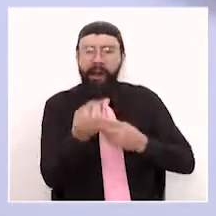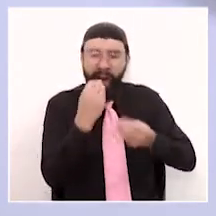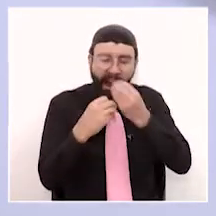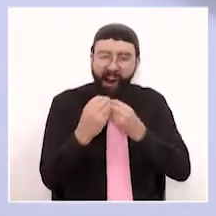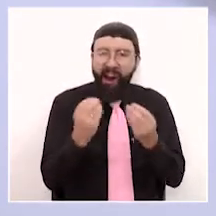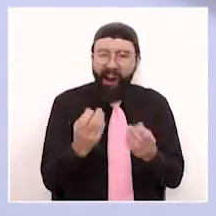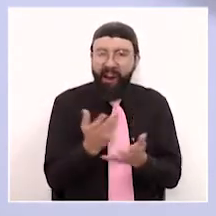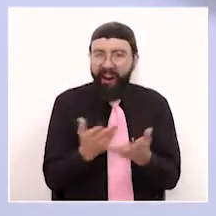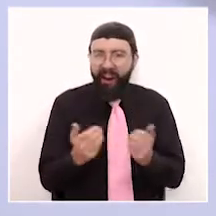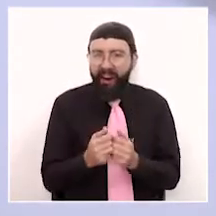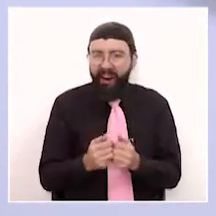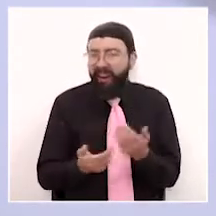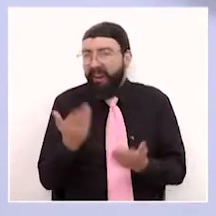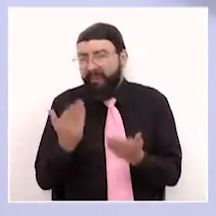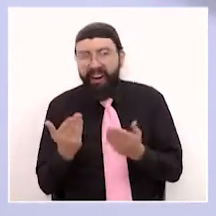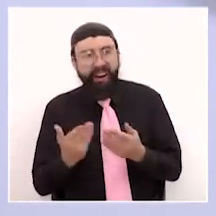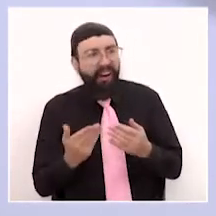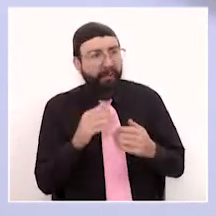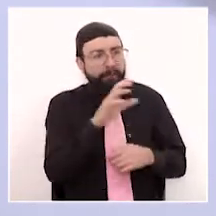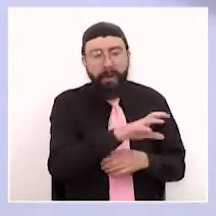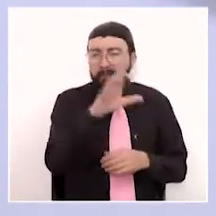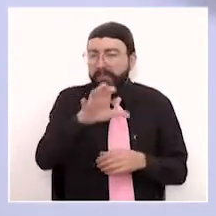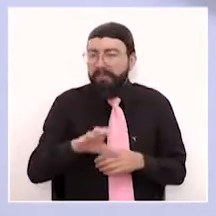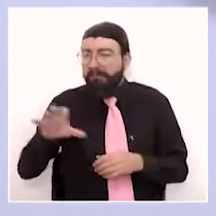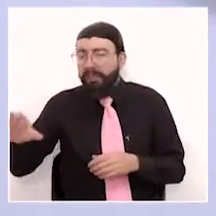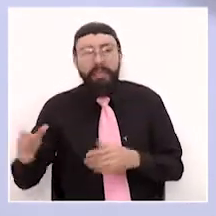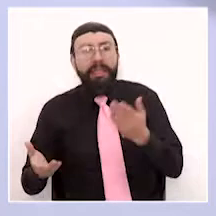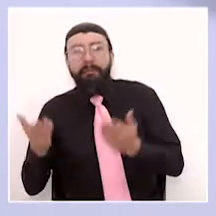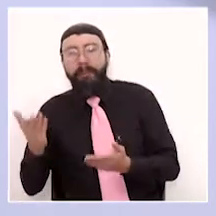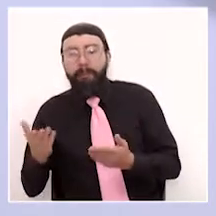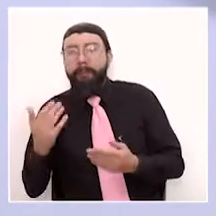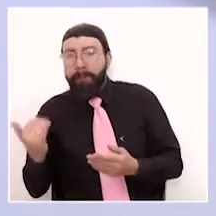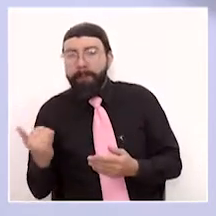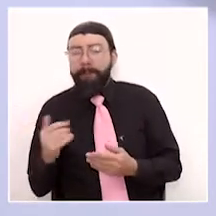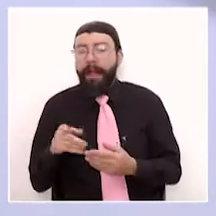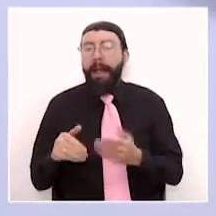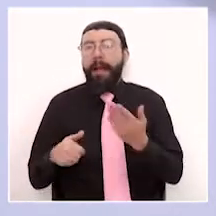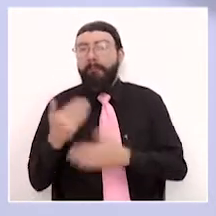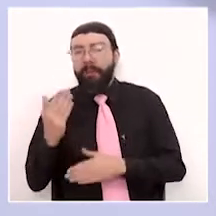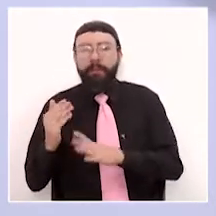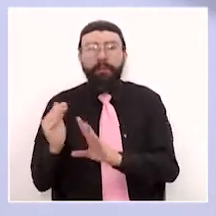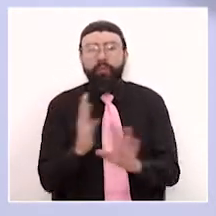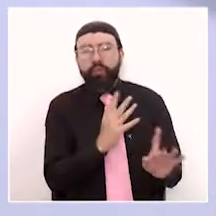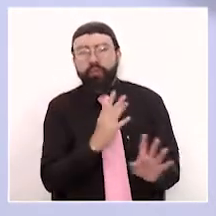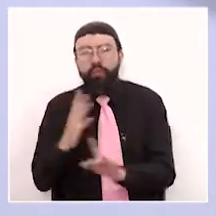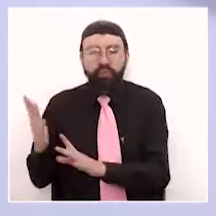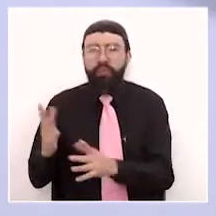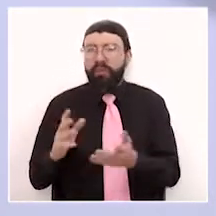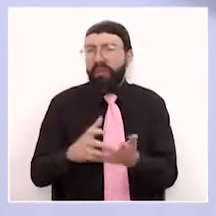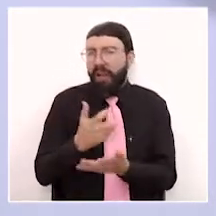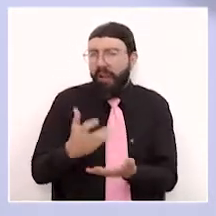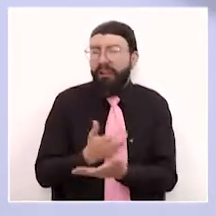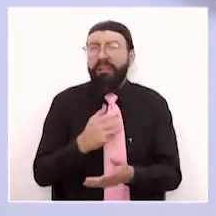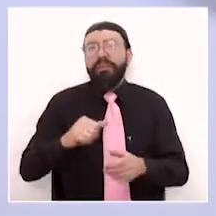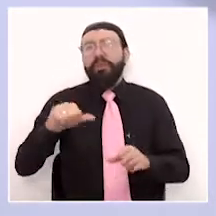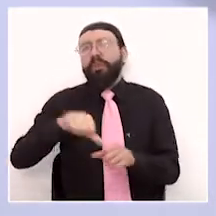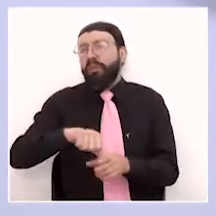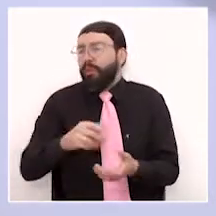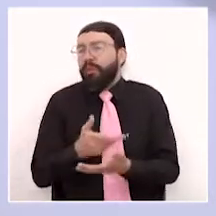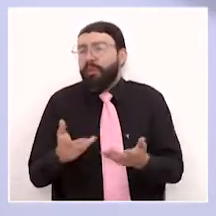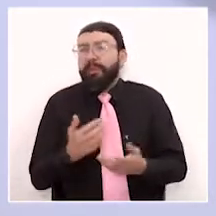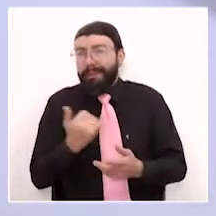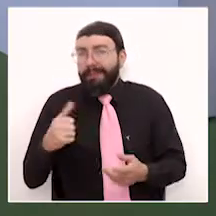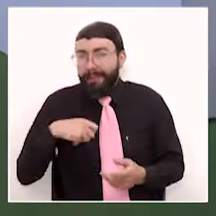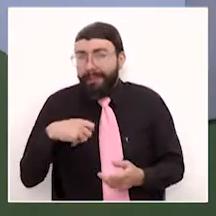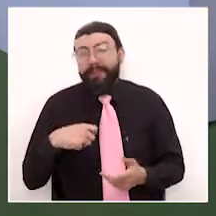según cada territorio, pues ya se empezaron a utilizar los cereales que tenían disponibles. Y pues ya lo que pasó